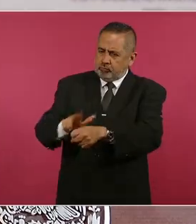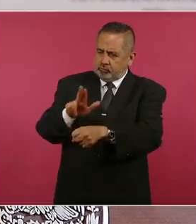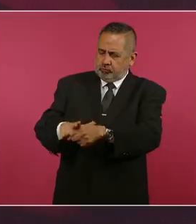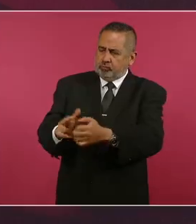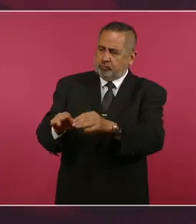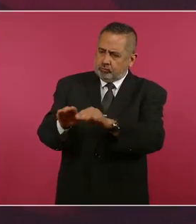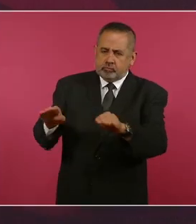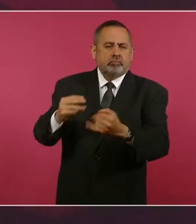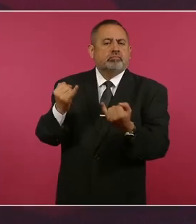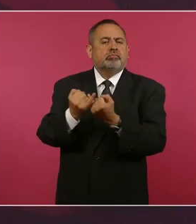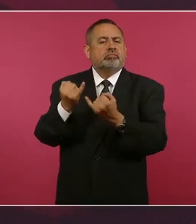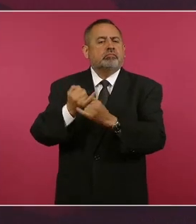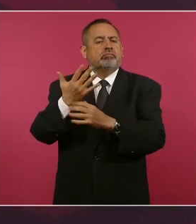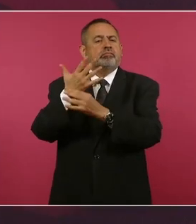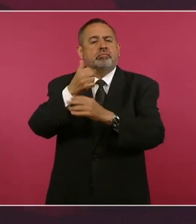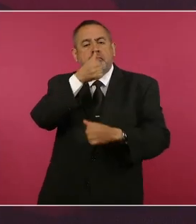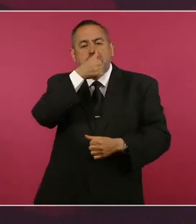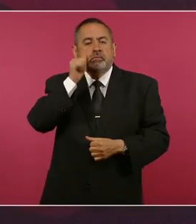hablaba Juárez.